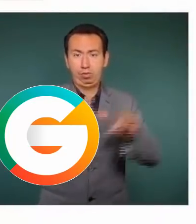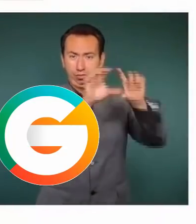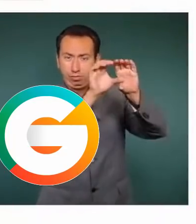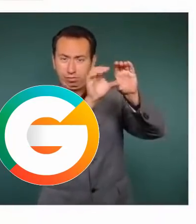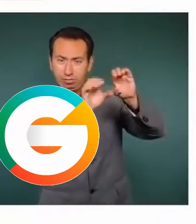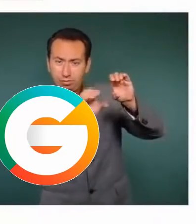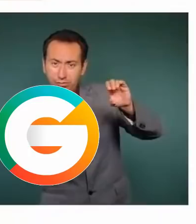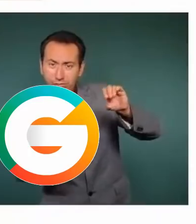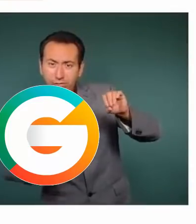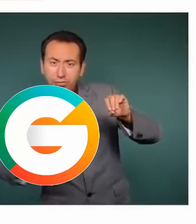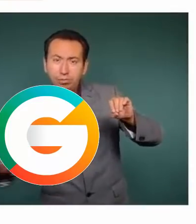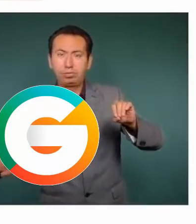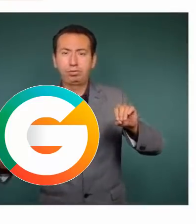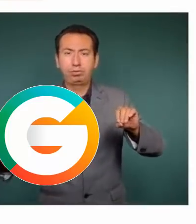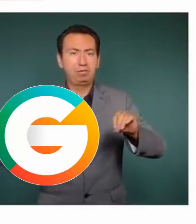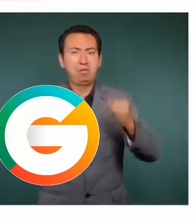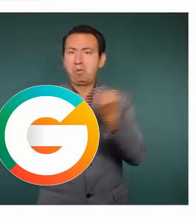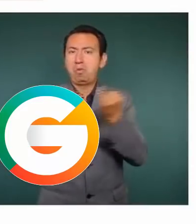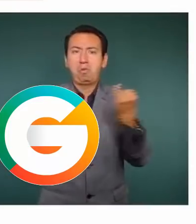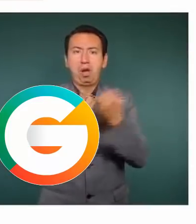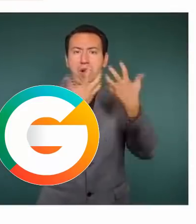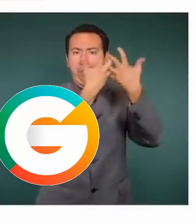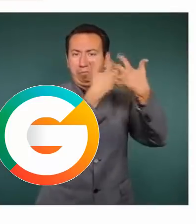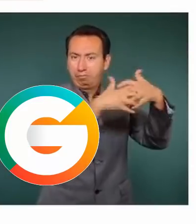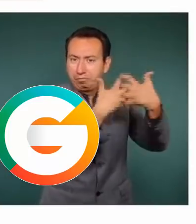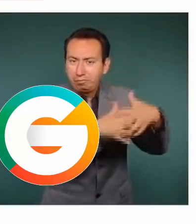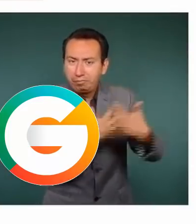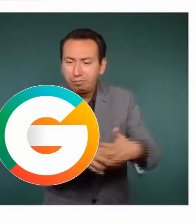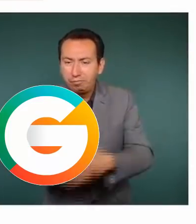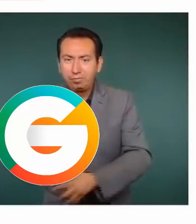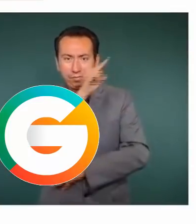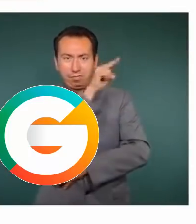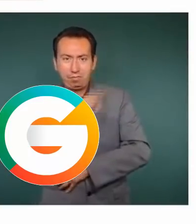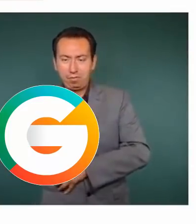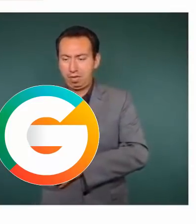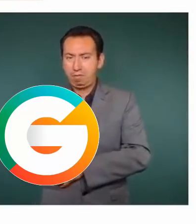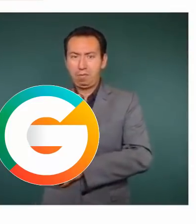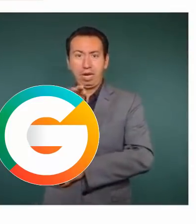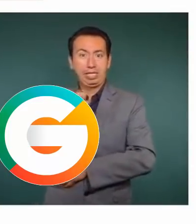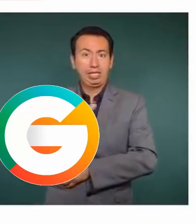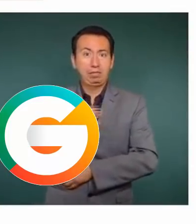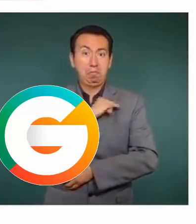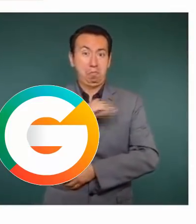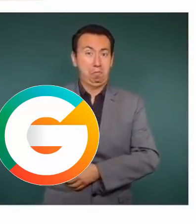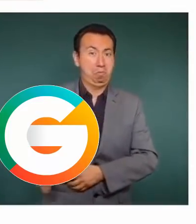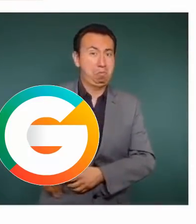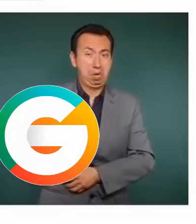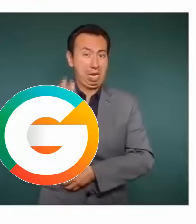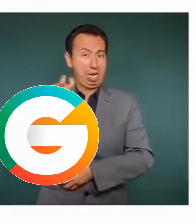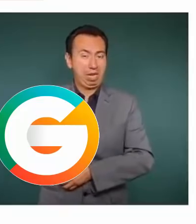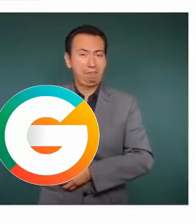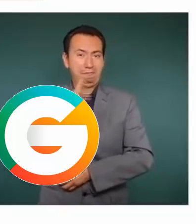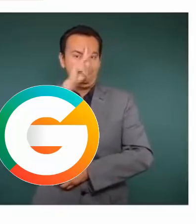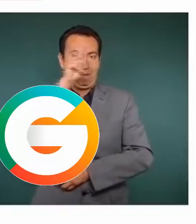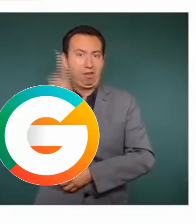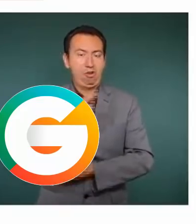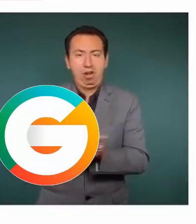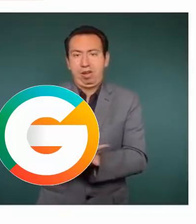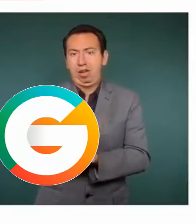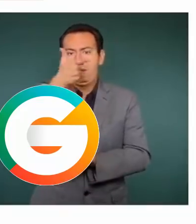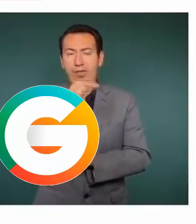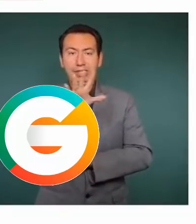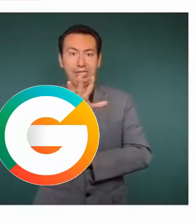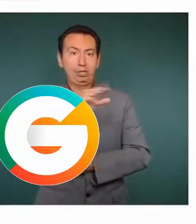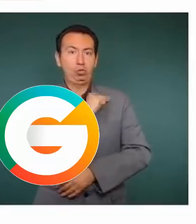que coincide con el corredor industrial, que coincide con los municipios de mayor incidencia. Tenemos registrados